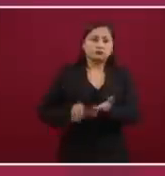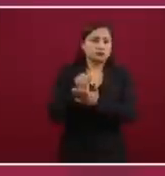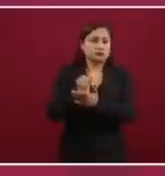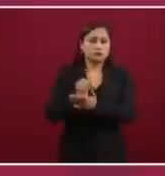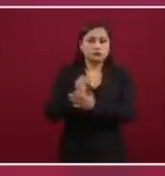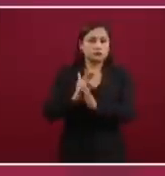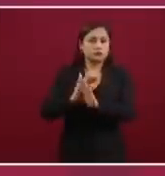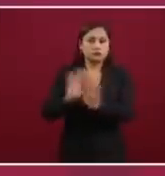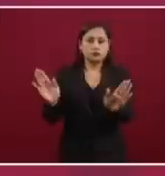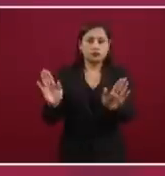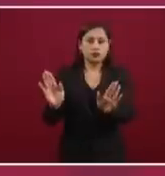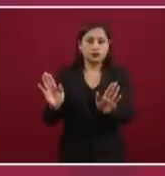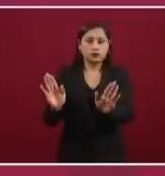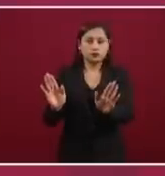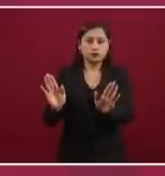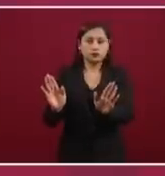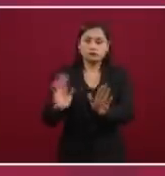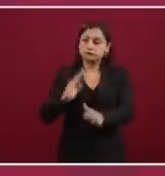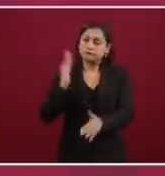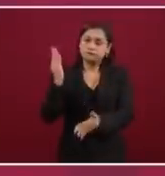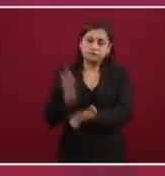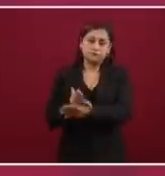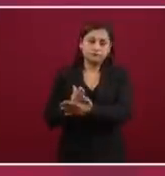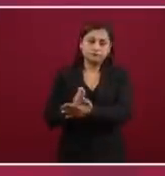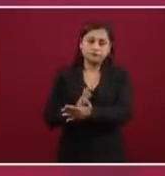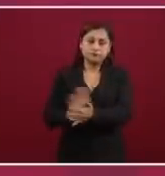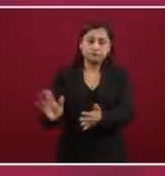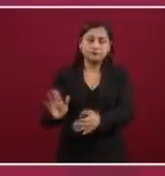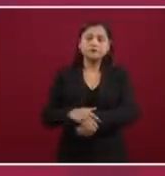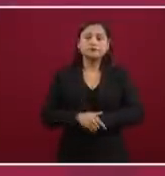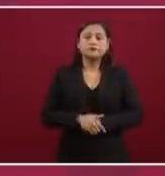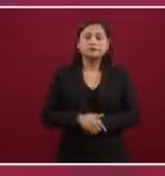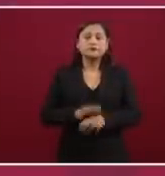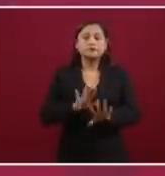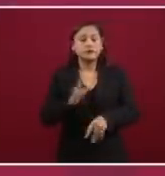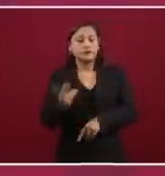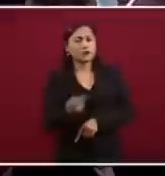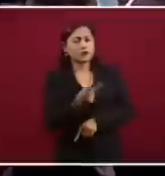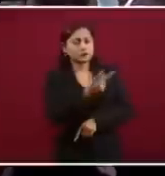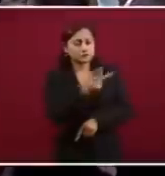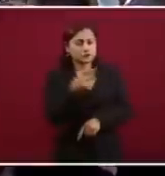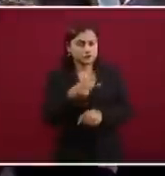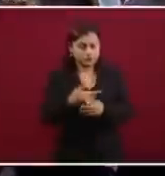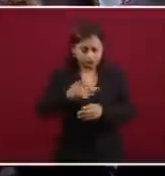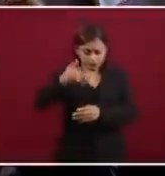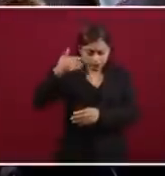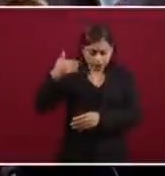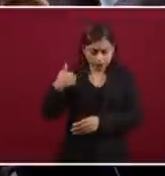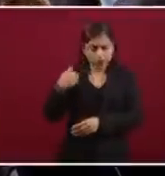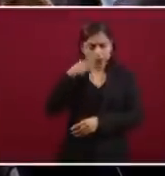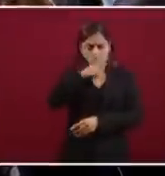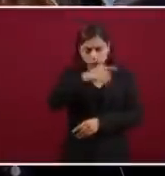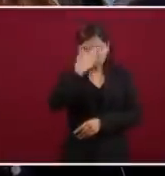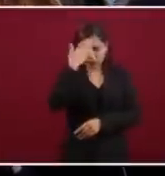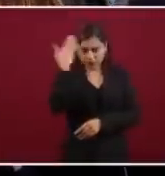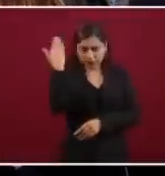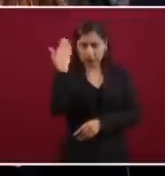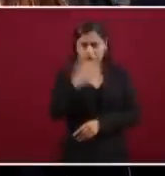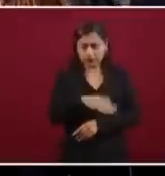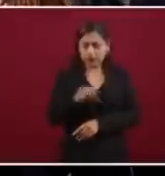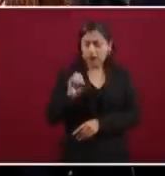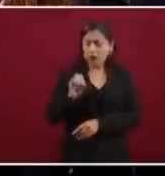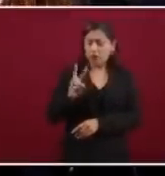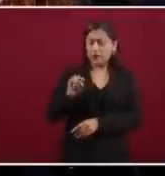se detuviera el operativo. ¿Y previo al operativo sí sabía que había orden de extradición de